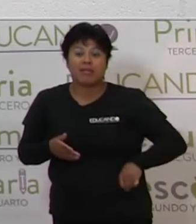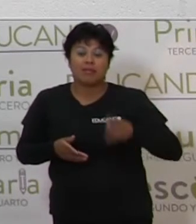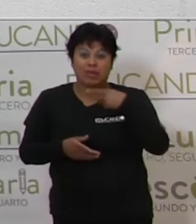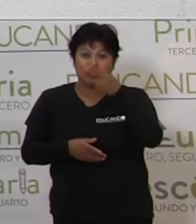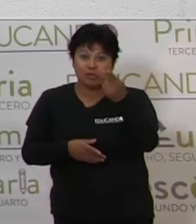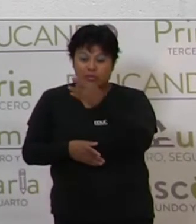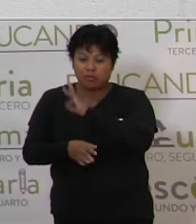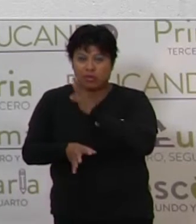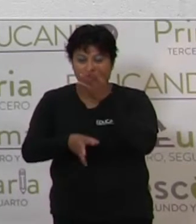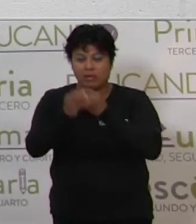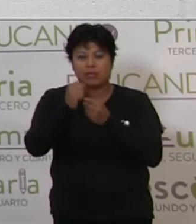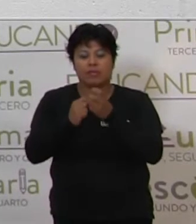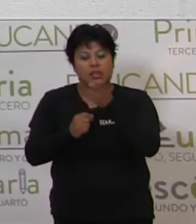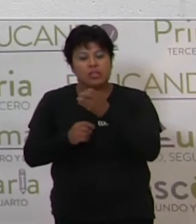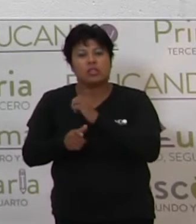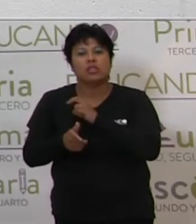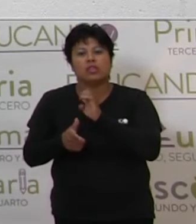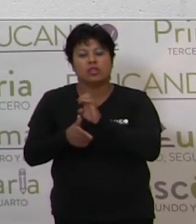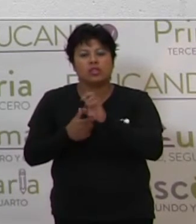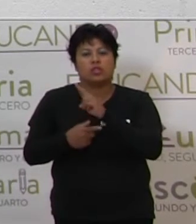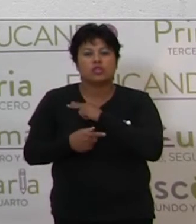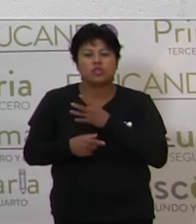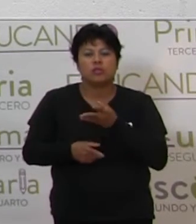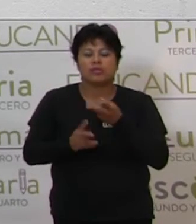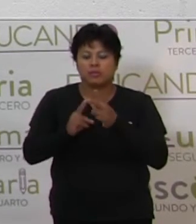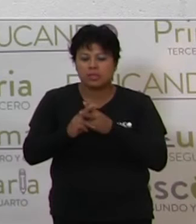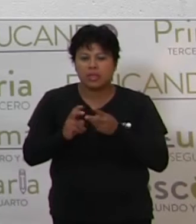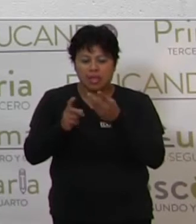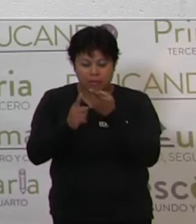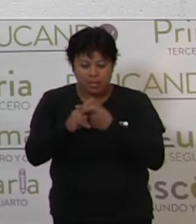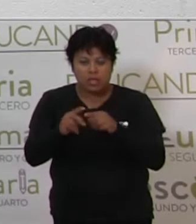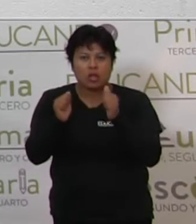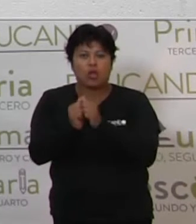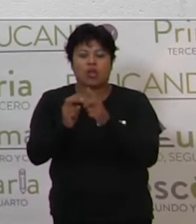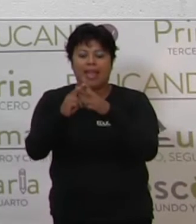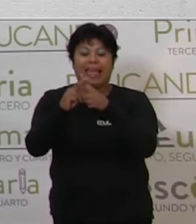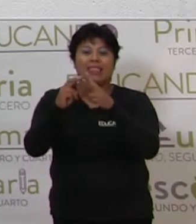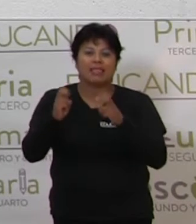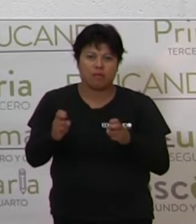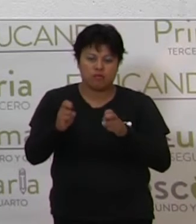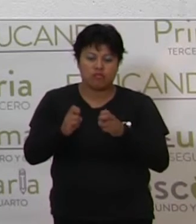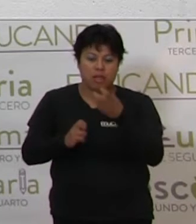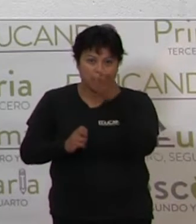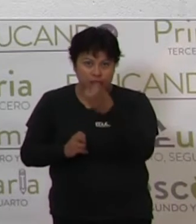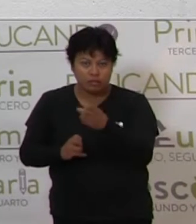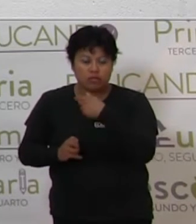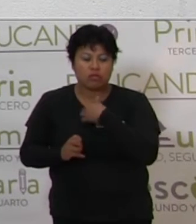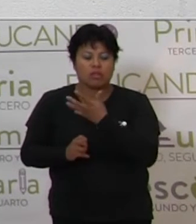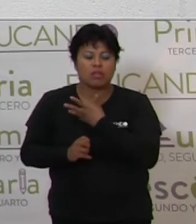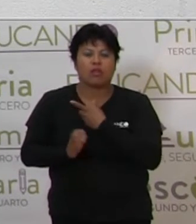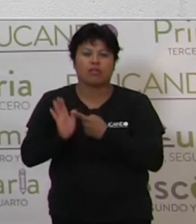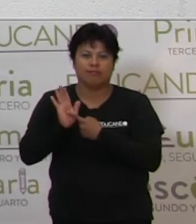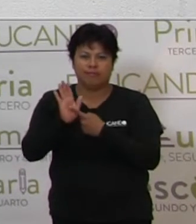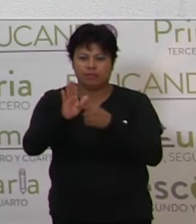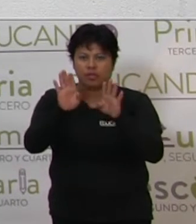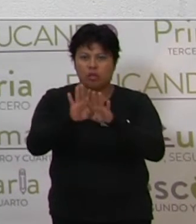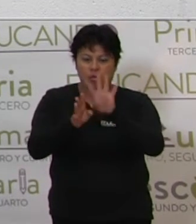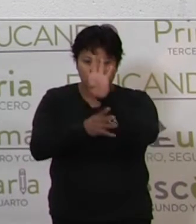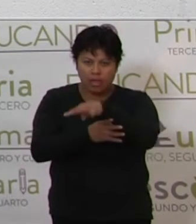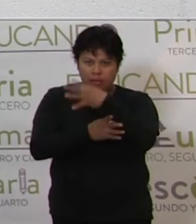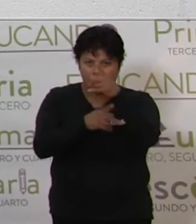Y entonces vamos a empezar primero con los adjetivos. Y para eso traje la siguiente